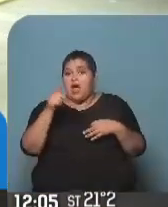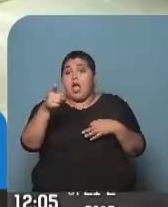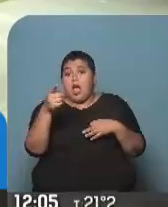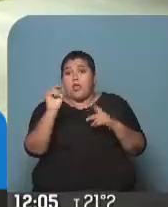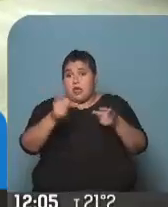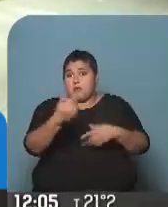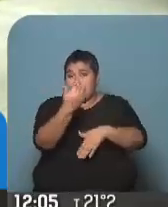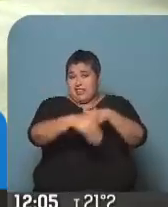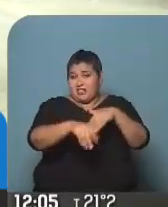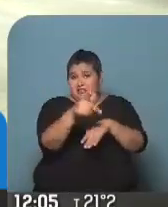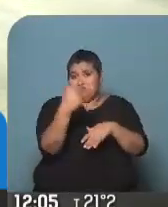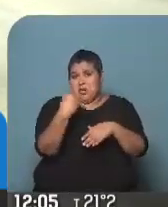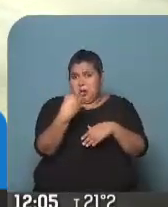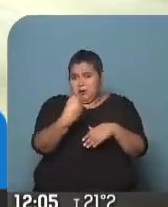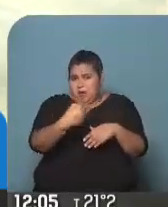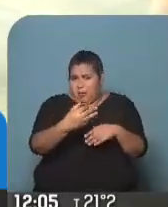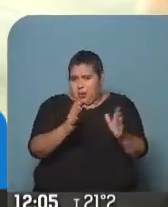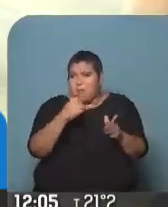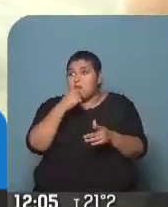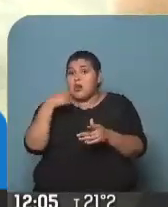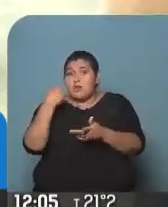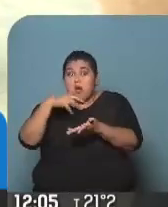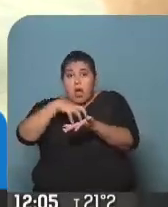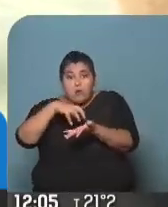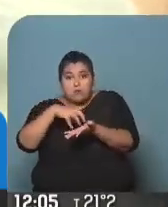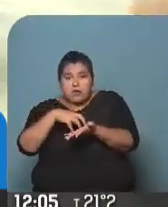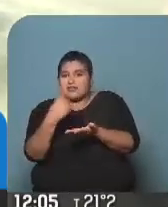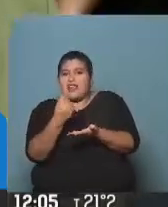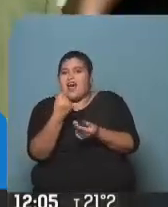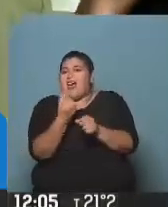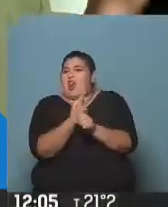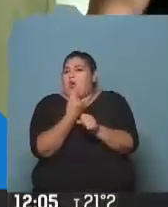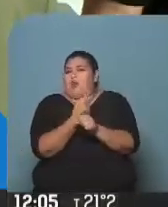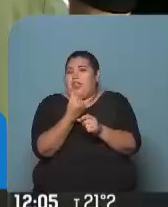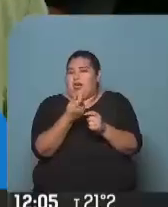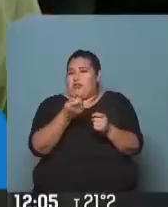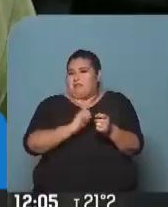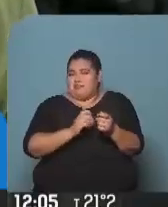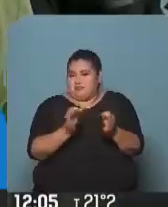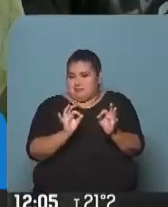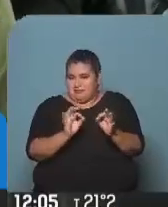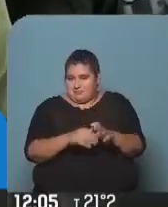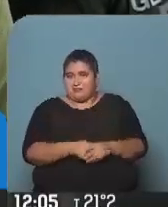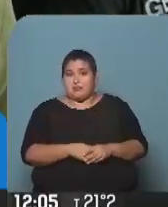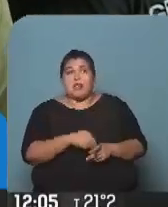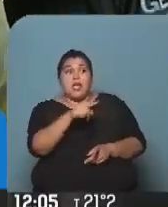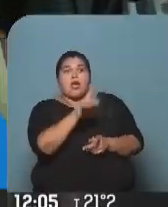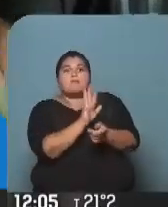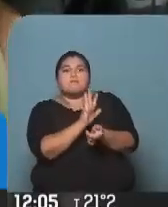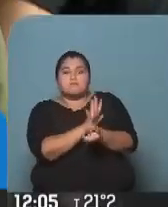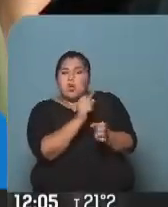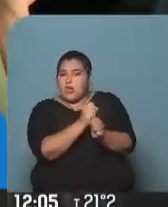los que trabajamos para empresas, si no tenés el ticket no podés recuperar el monto. Está bueno porque te da más transparencia,